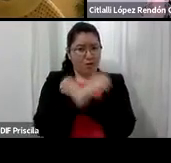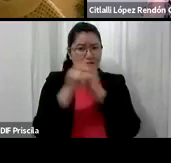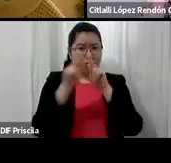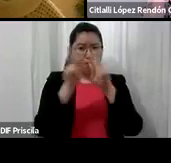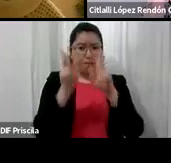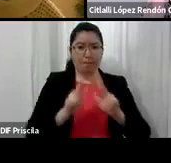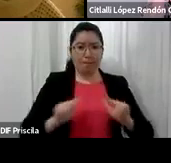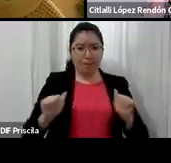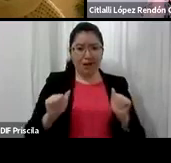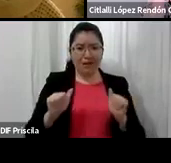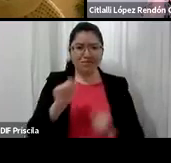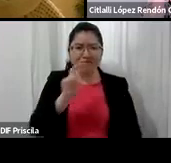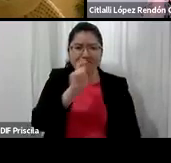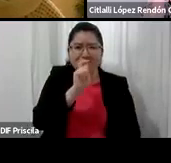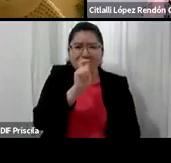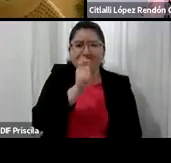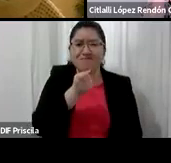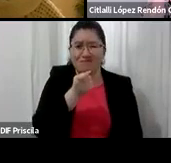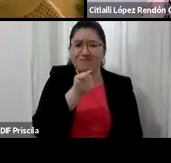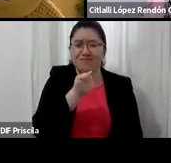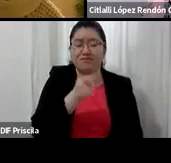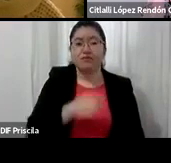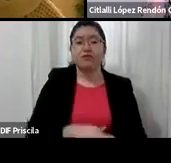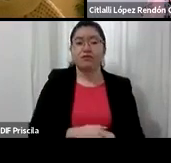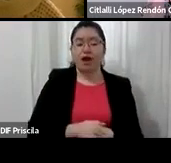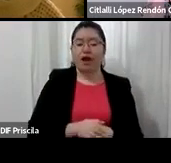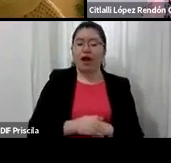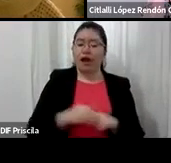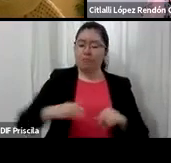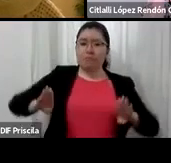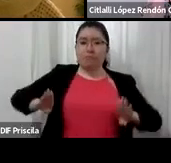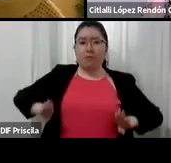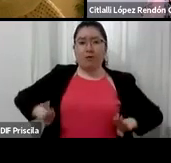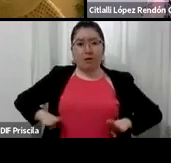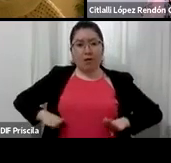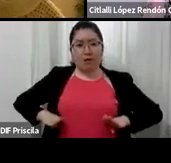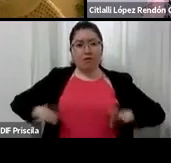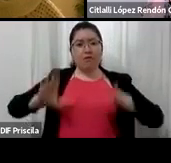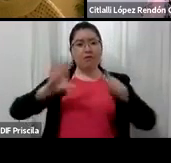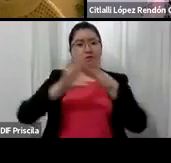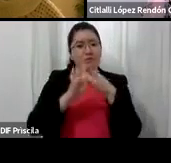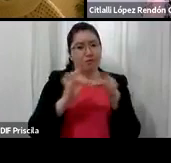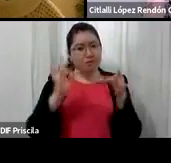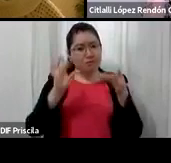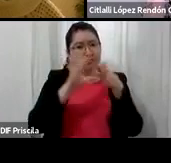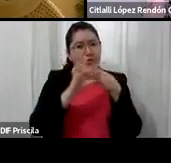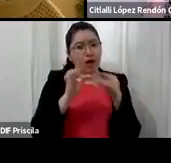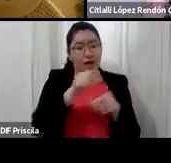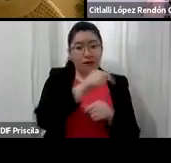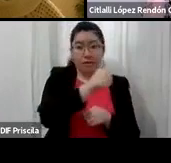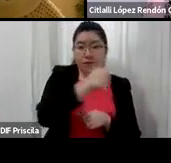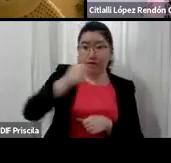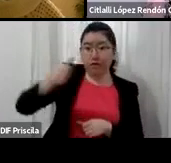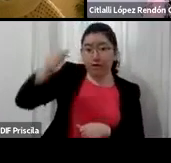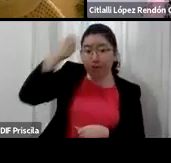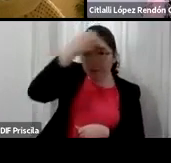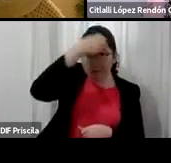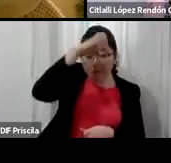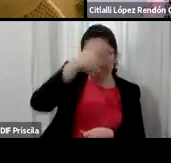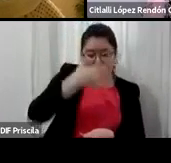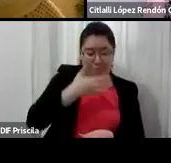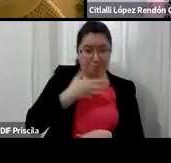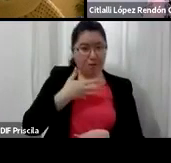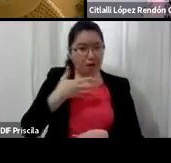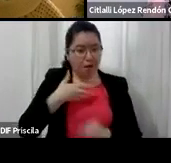Nos gustaría que nos expliquen sus características a partir de las experiencias que han tenido en sus colectivos y grupos de trabajo y